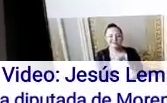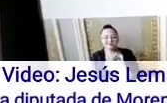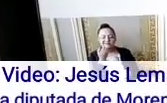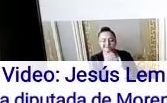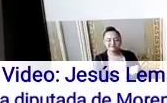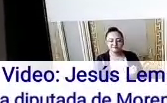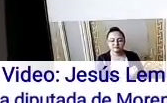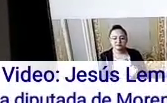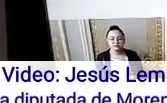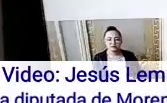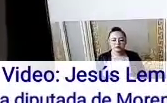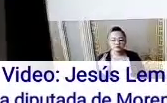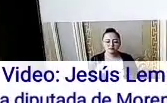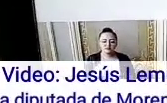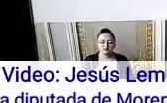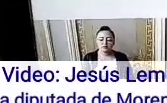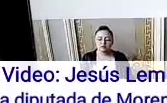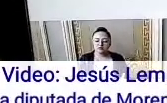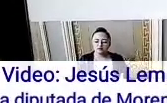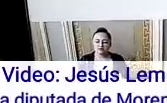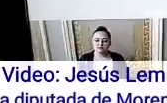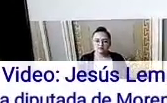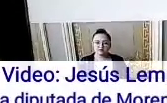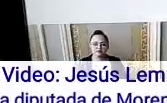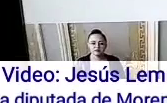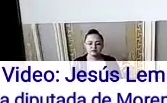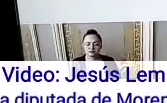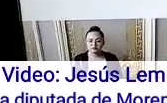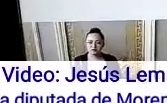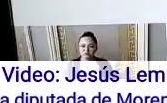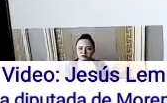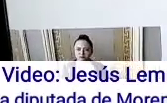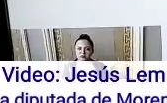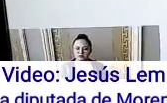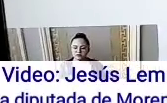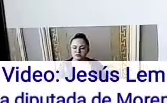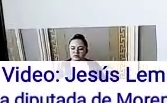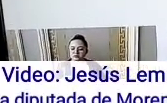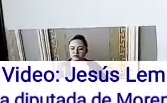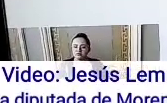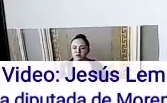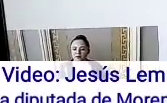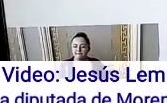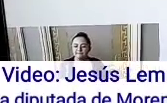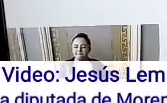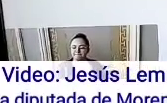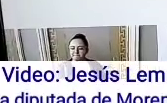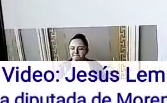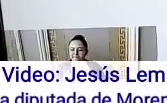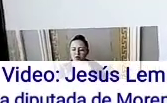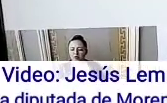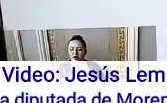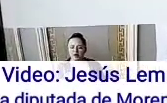sino la vida en el propio. Hoy cerramos el primer periodo ordinario